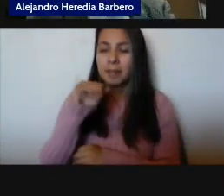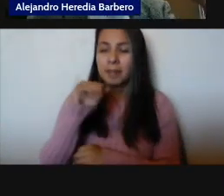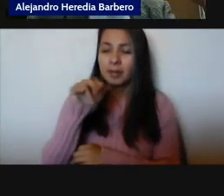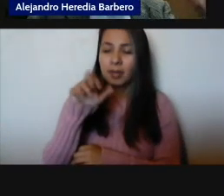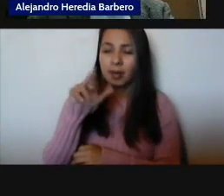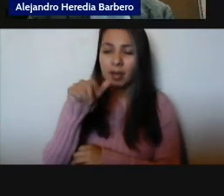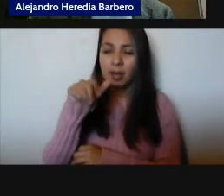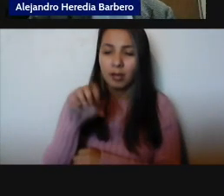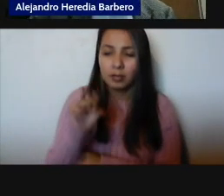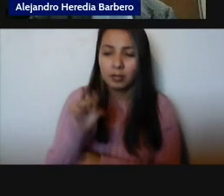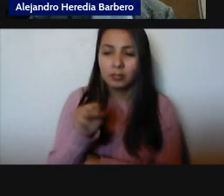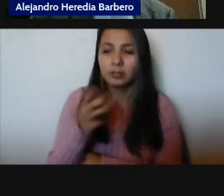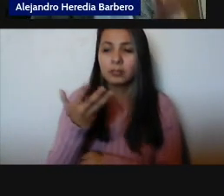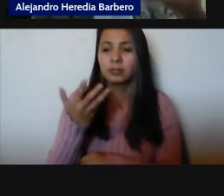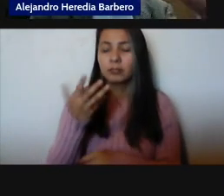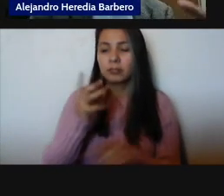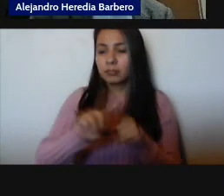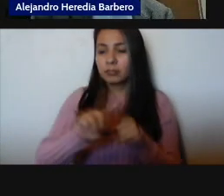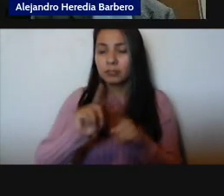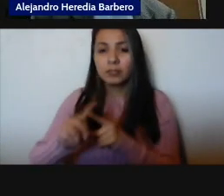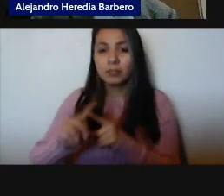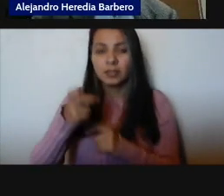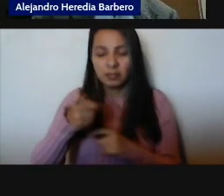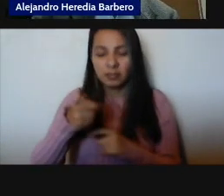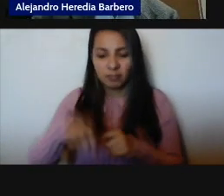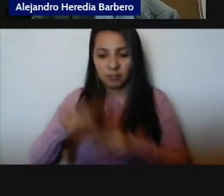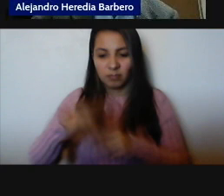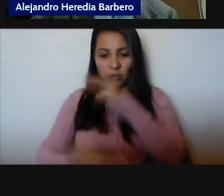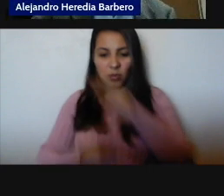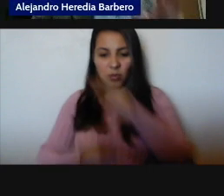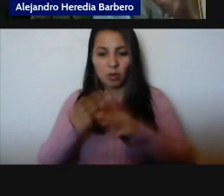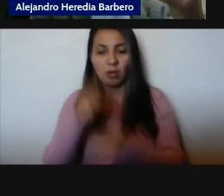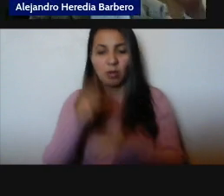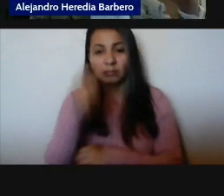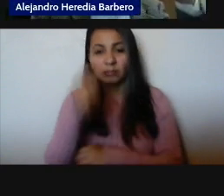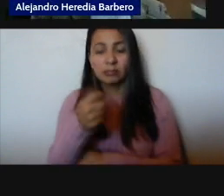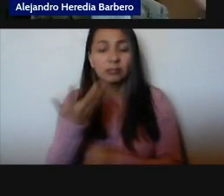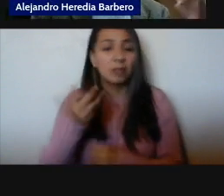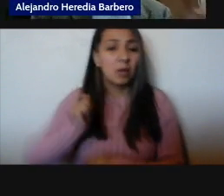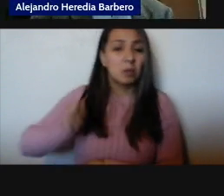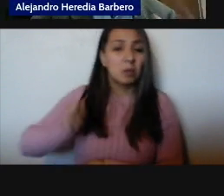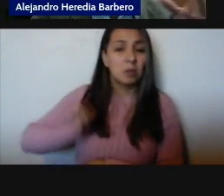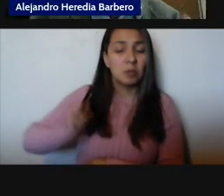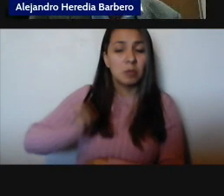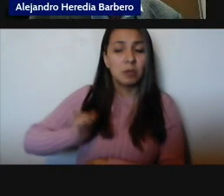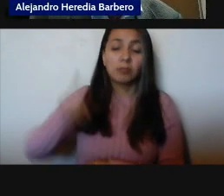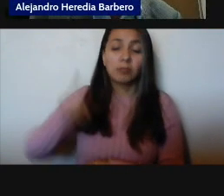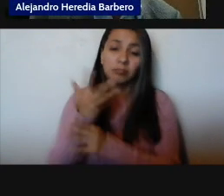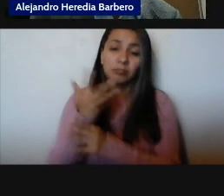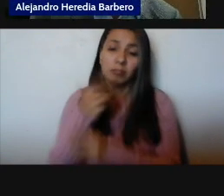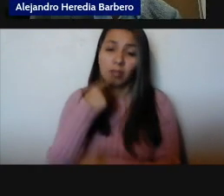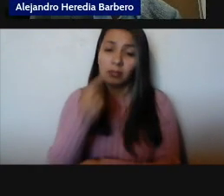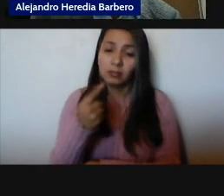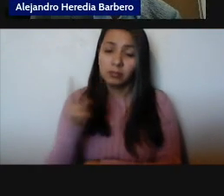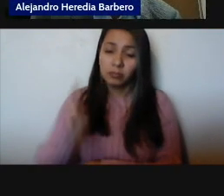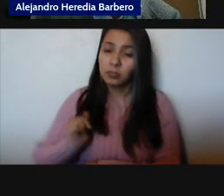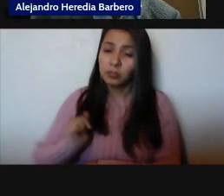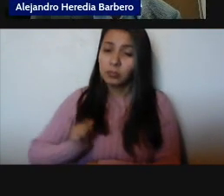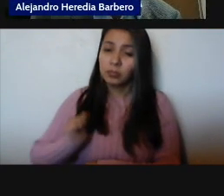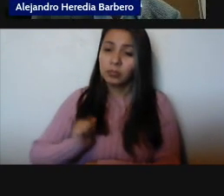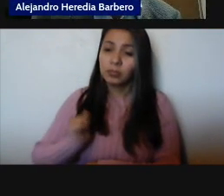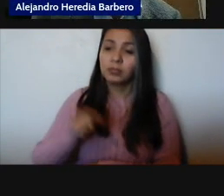minerales y de esta dinámica que hay en nuestro planeta, que aparentemente pudo haber sido muy, muy antigua, según él, y